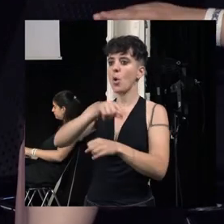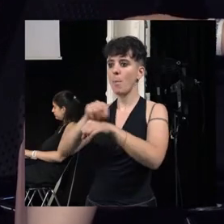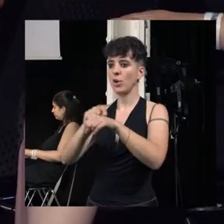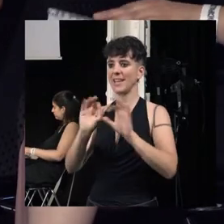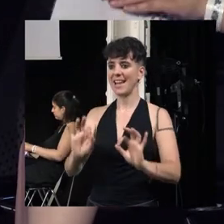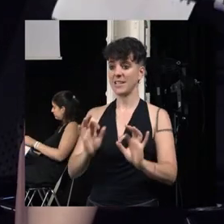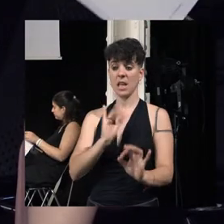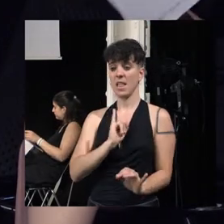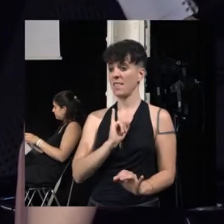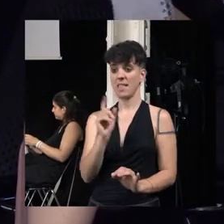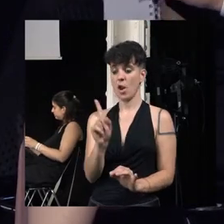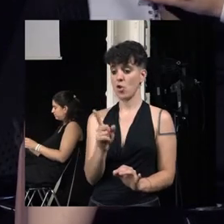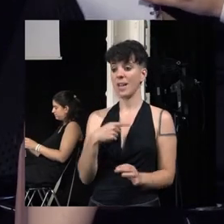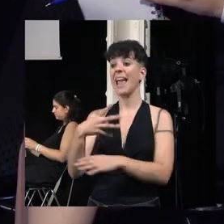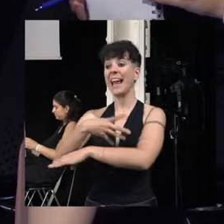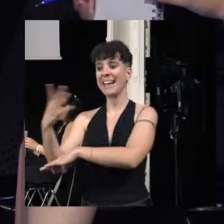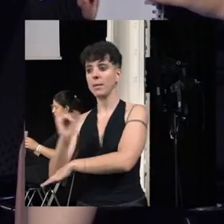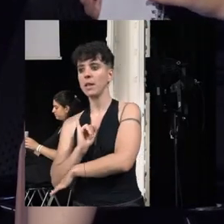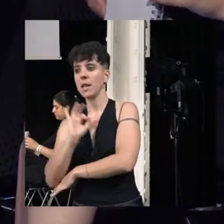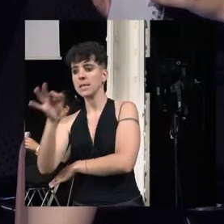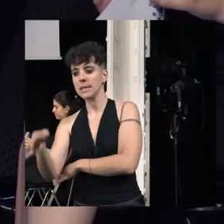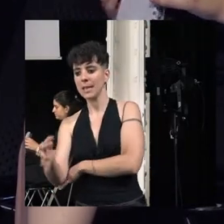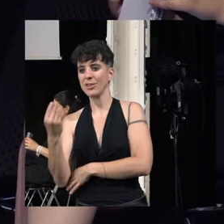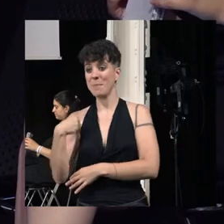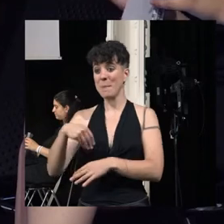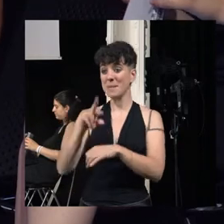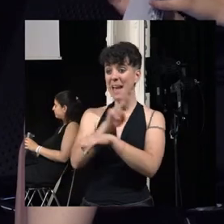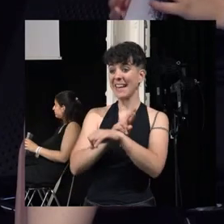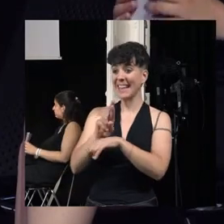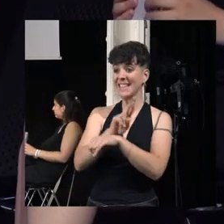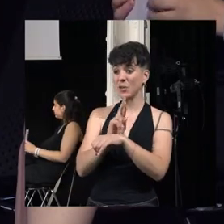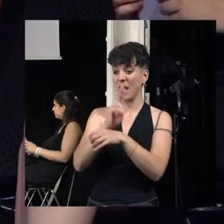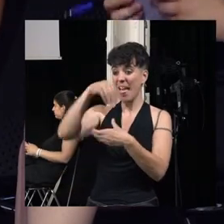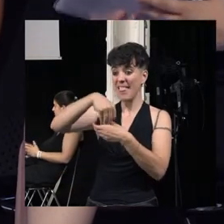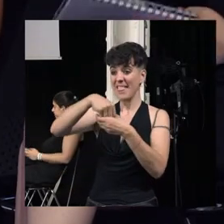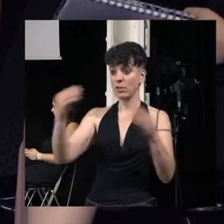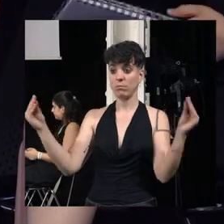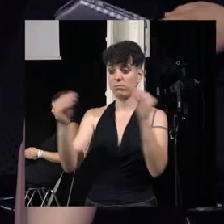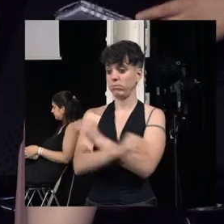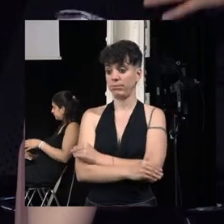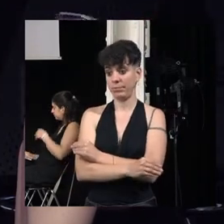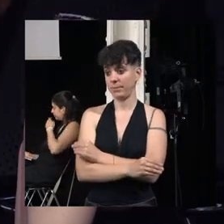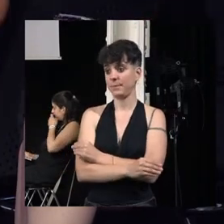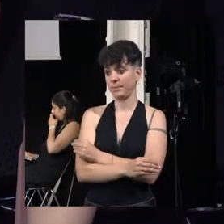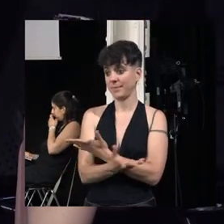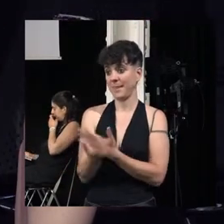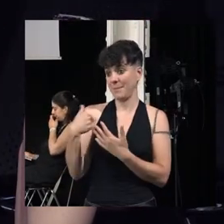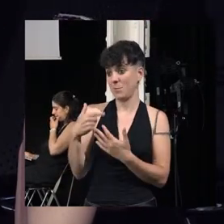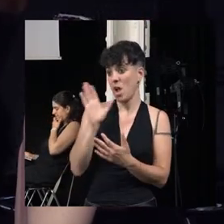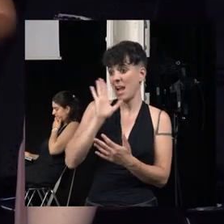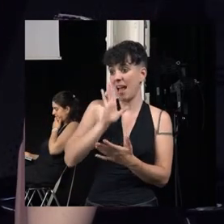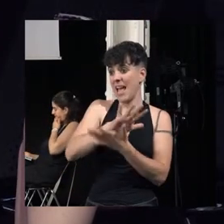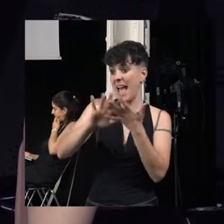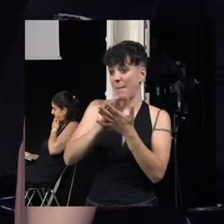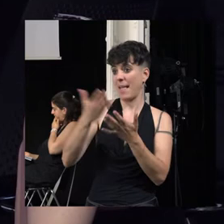es una identidad. Y LGTB sí, ¿no? Entonces, en la misma regiduría está ahí condensada todo lo que estamos hablando